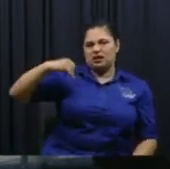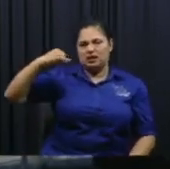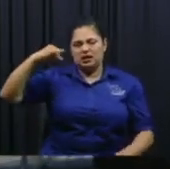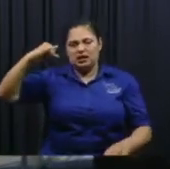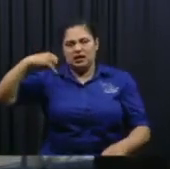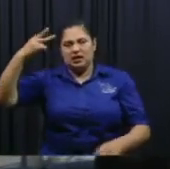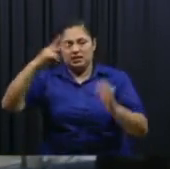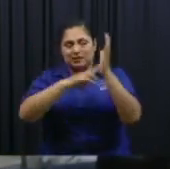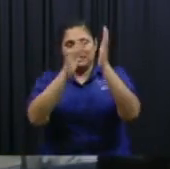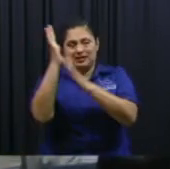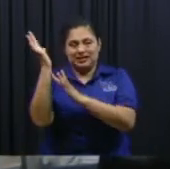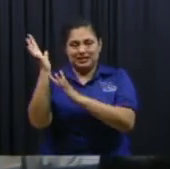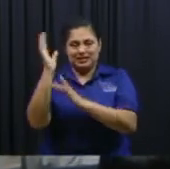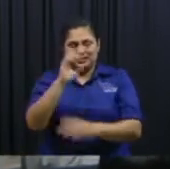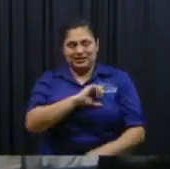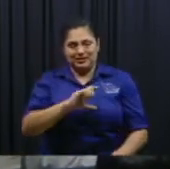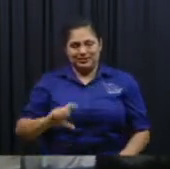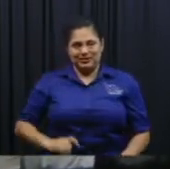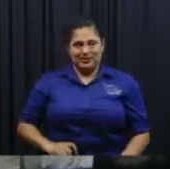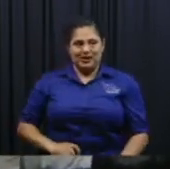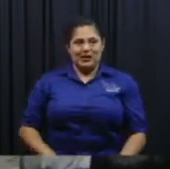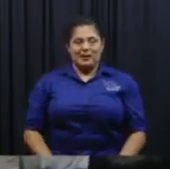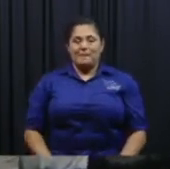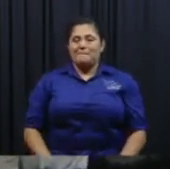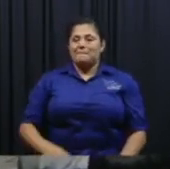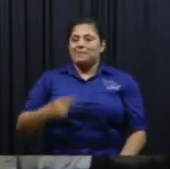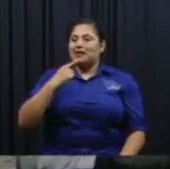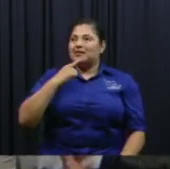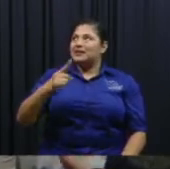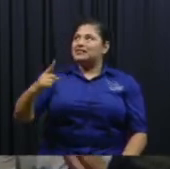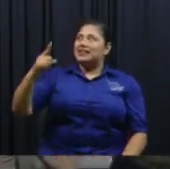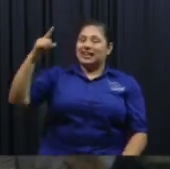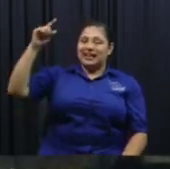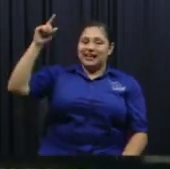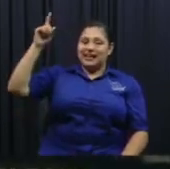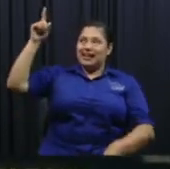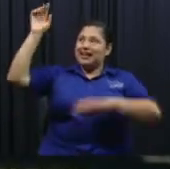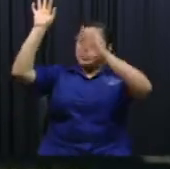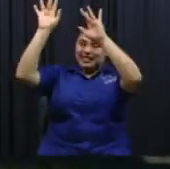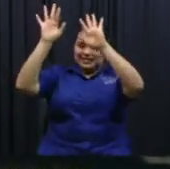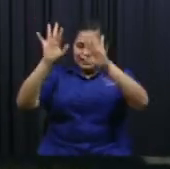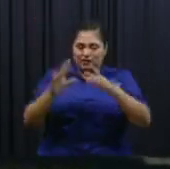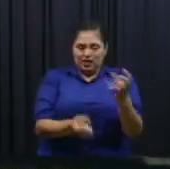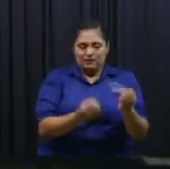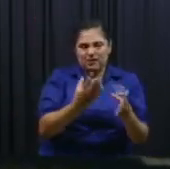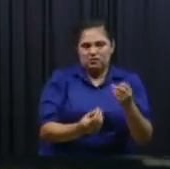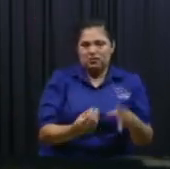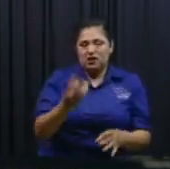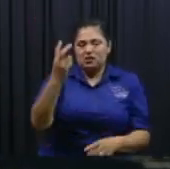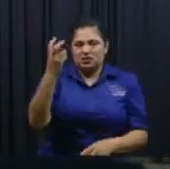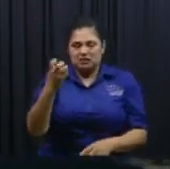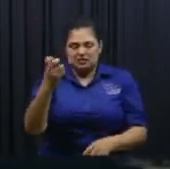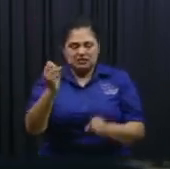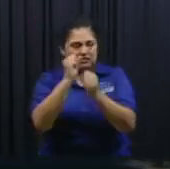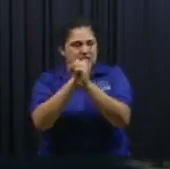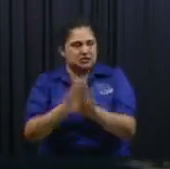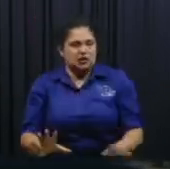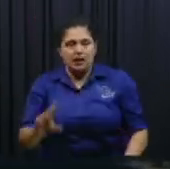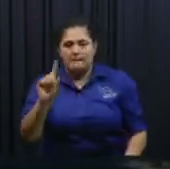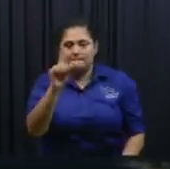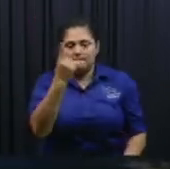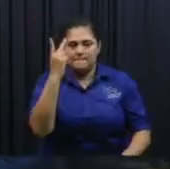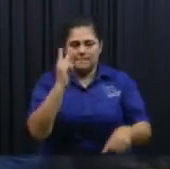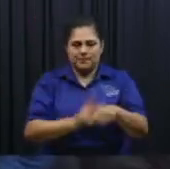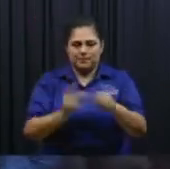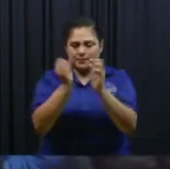lo venció en la cruz del Calvario y después descendió a los infiernos y lo volvió a vencer muchas veces lo venció la primera vez que